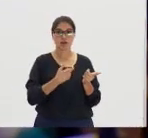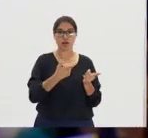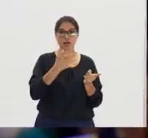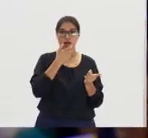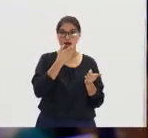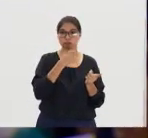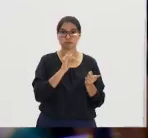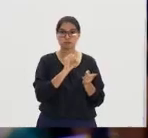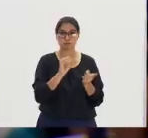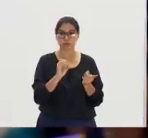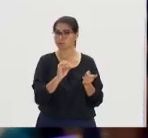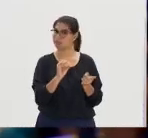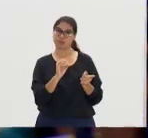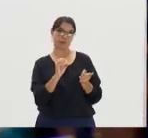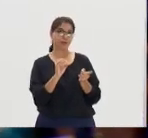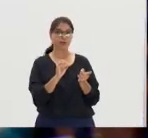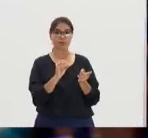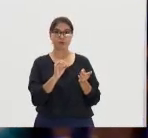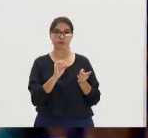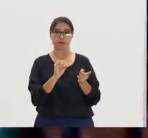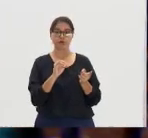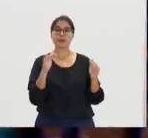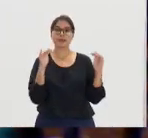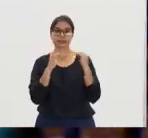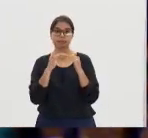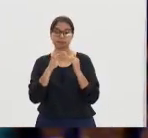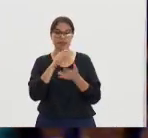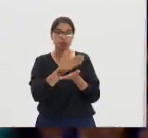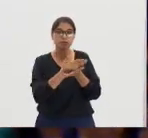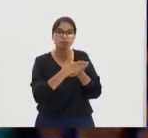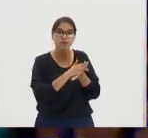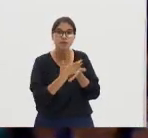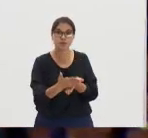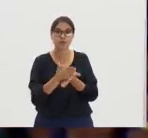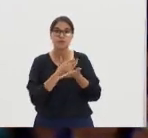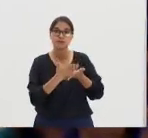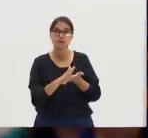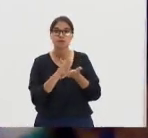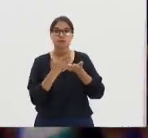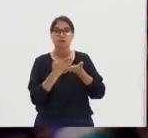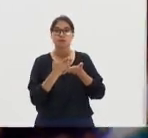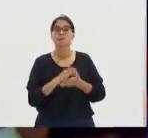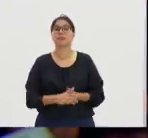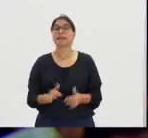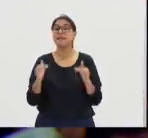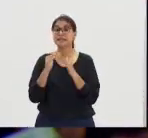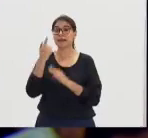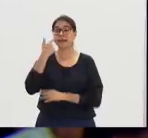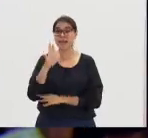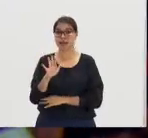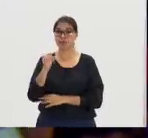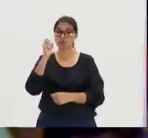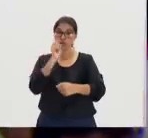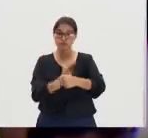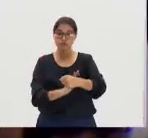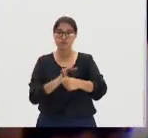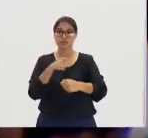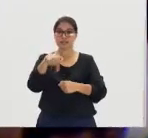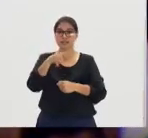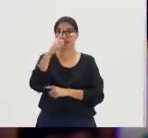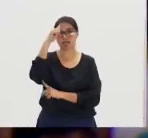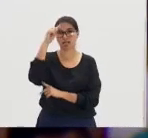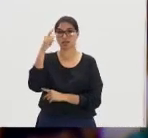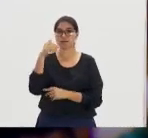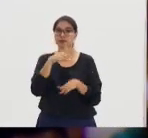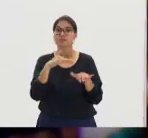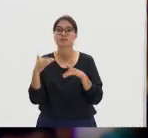Si te han engañado con ese falso evangelio de la prosperidad, que te siguen sacando plata en nombre de Cristo, están jugando con tu mente, con tu inteligencia y con tu fe.